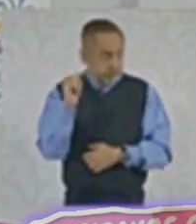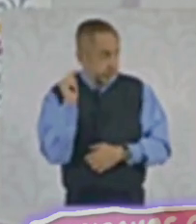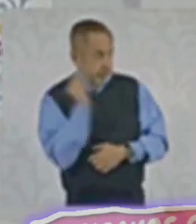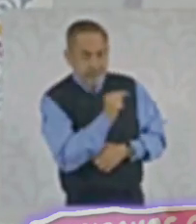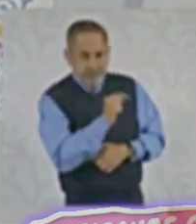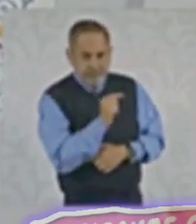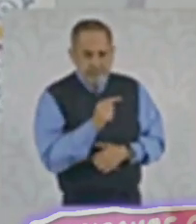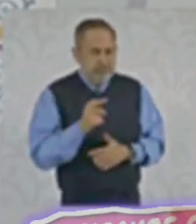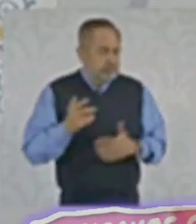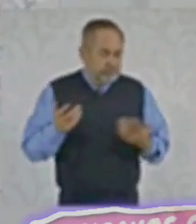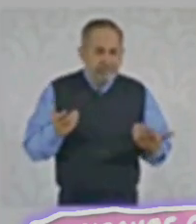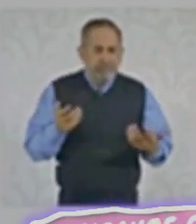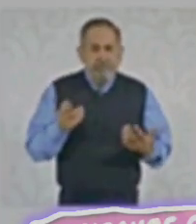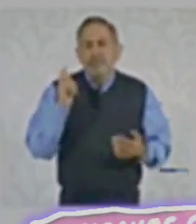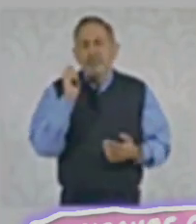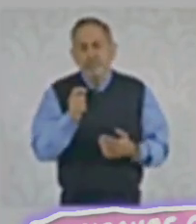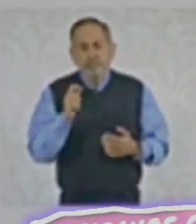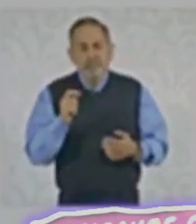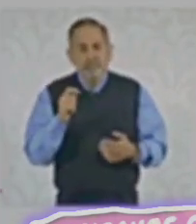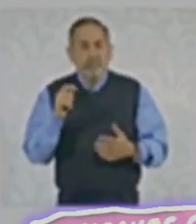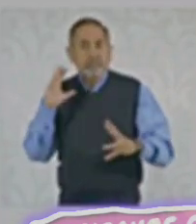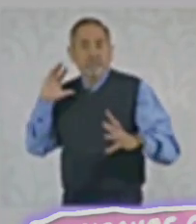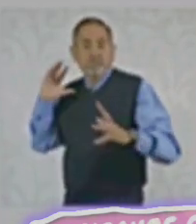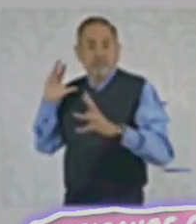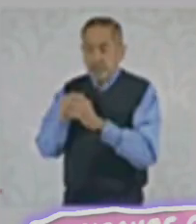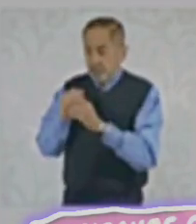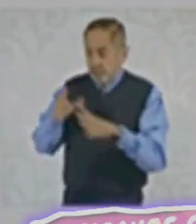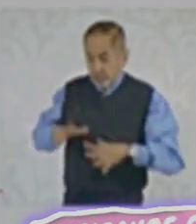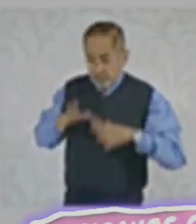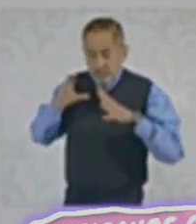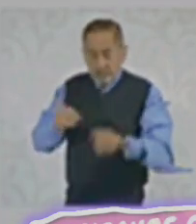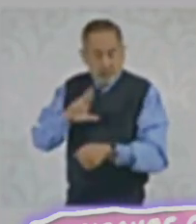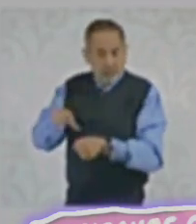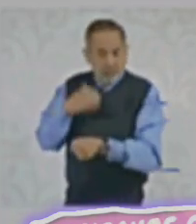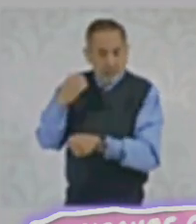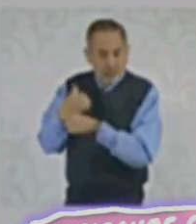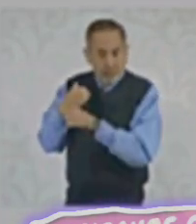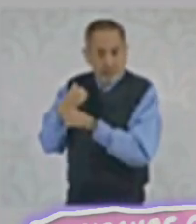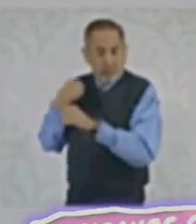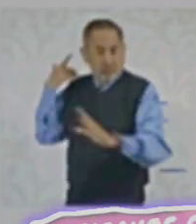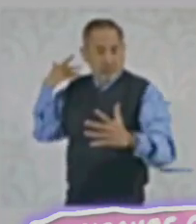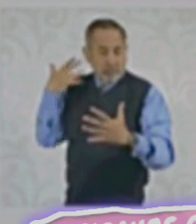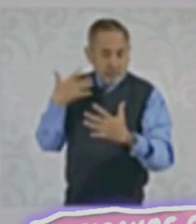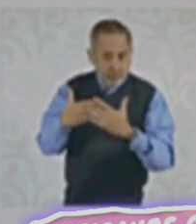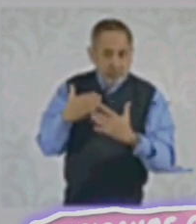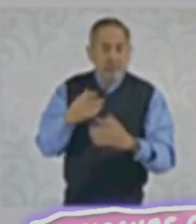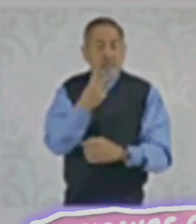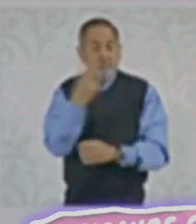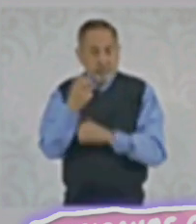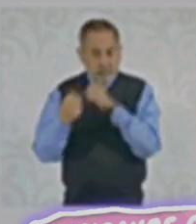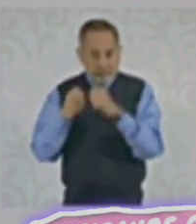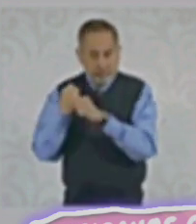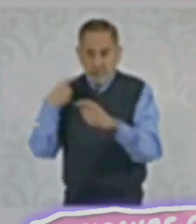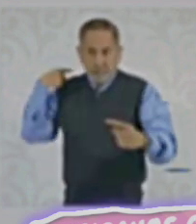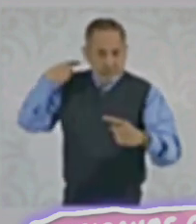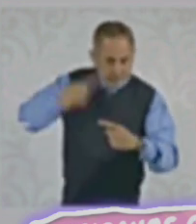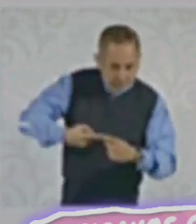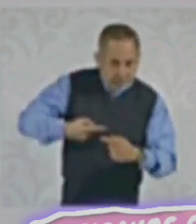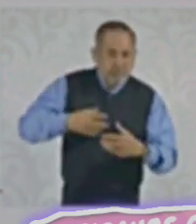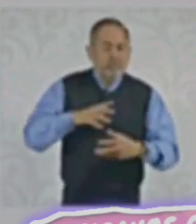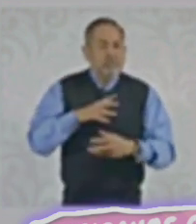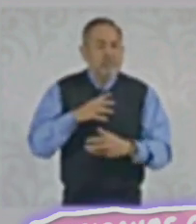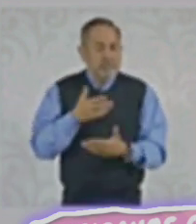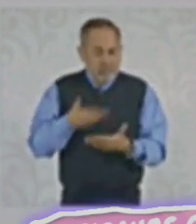quiere decir que a 200 años de la República, que estableció la elección, aunque